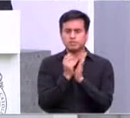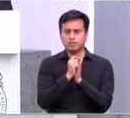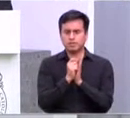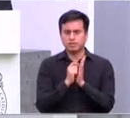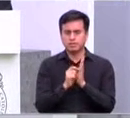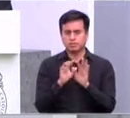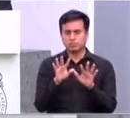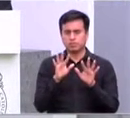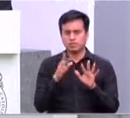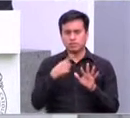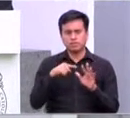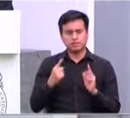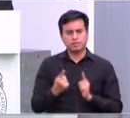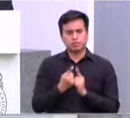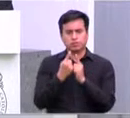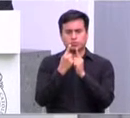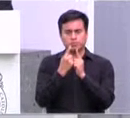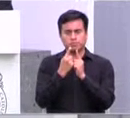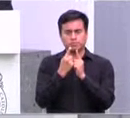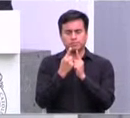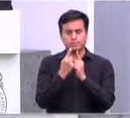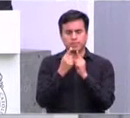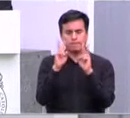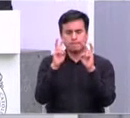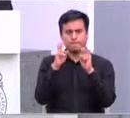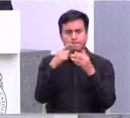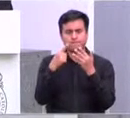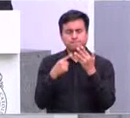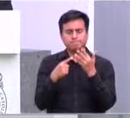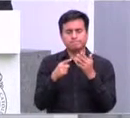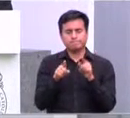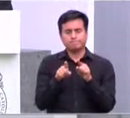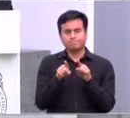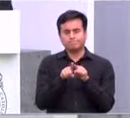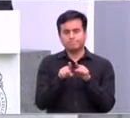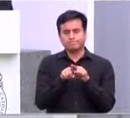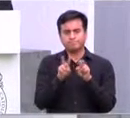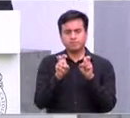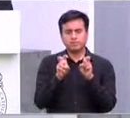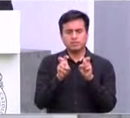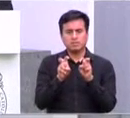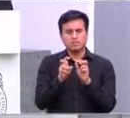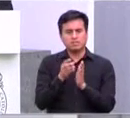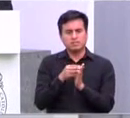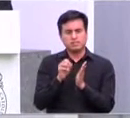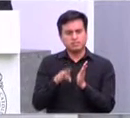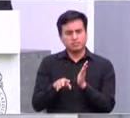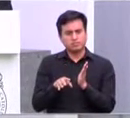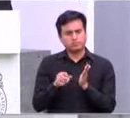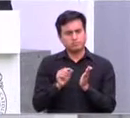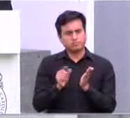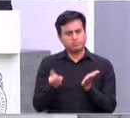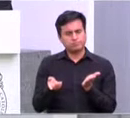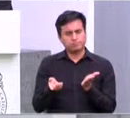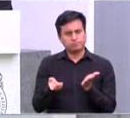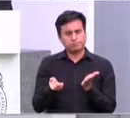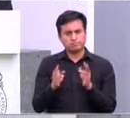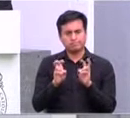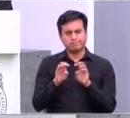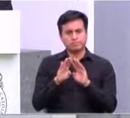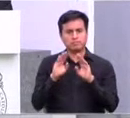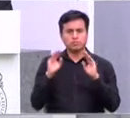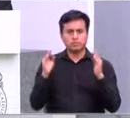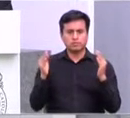que ilumina este encuentro son considerados como un desecho abro